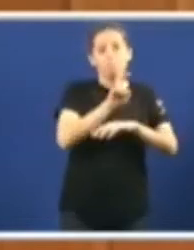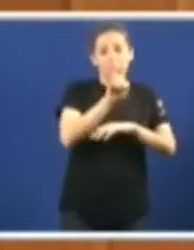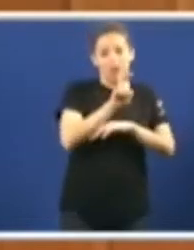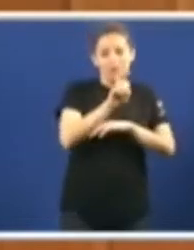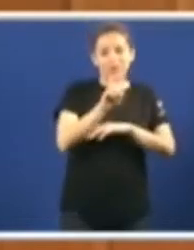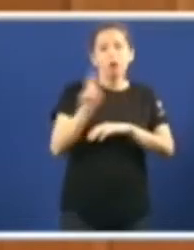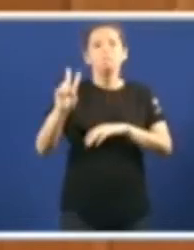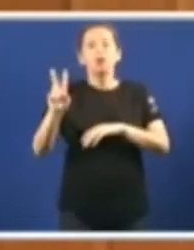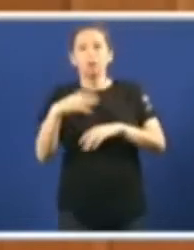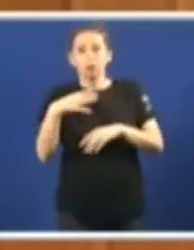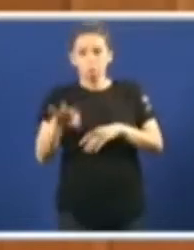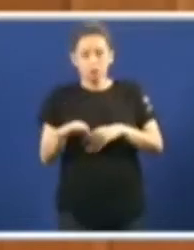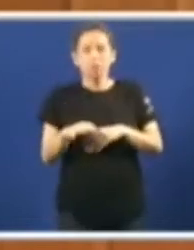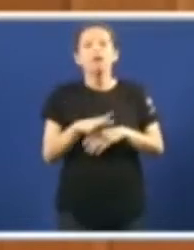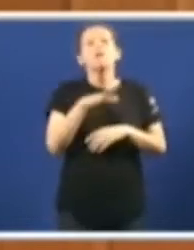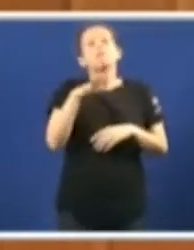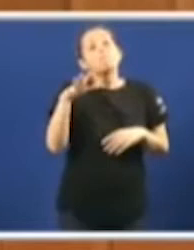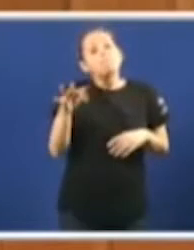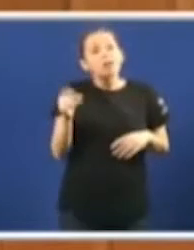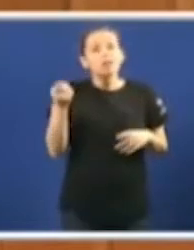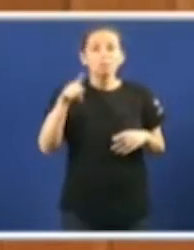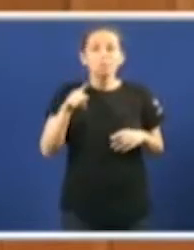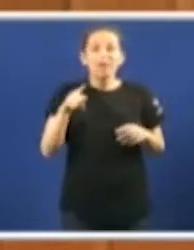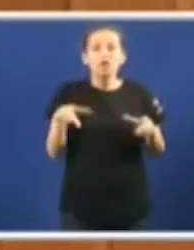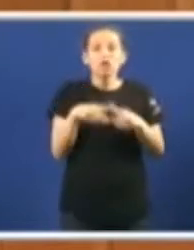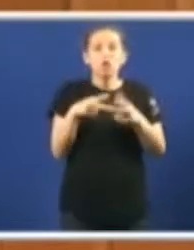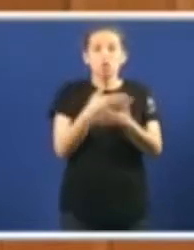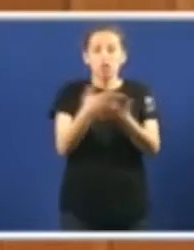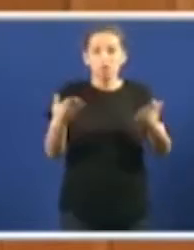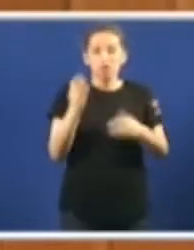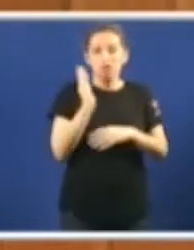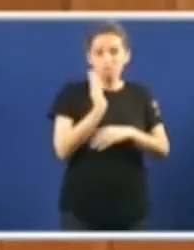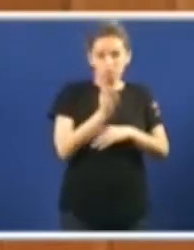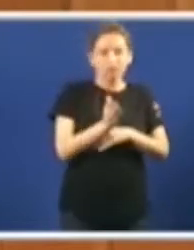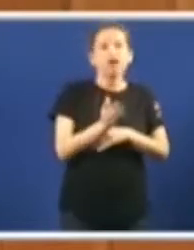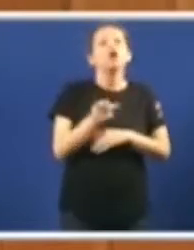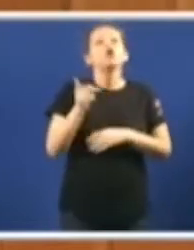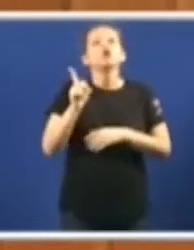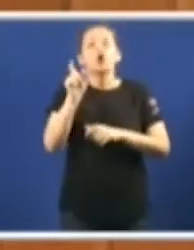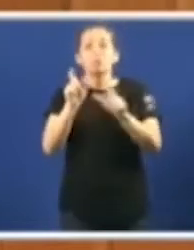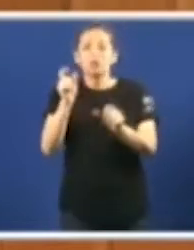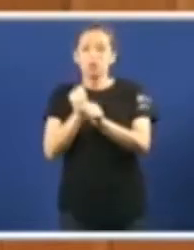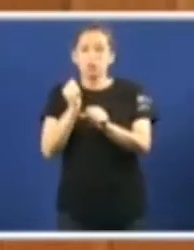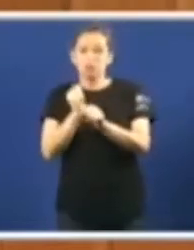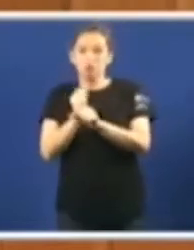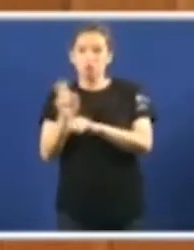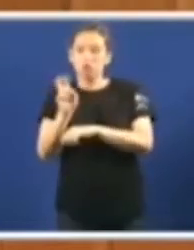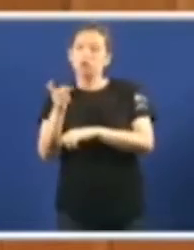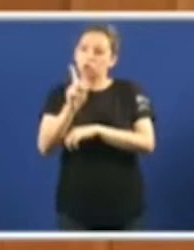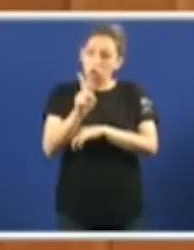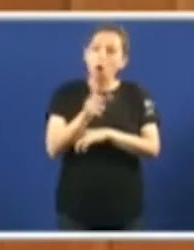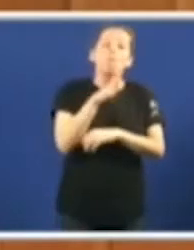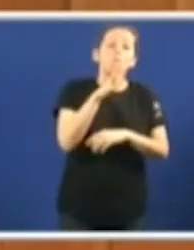que este é un problema que nos ocupa o conxunto da sociedade, non únicamente só os apicultores, senón que os danos medioambientais